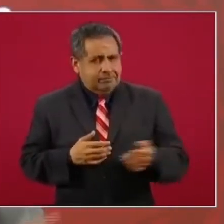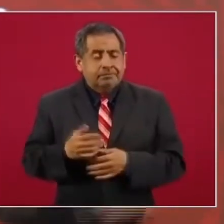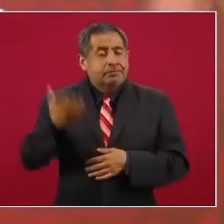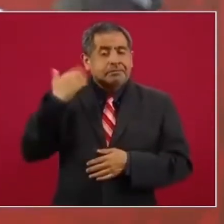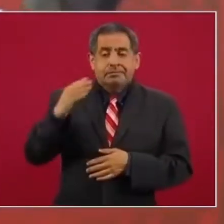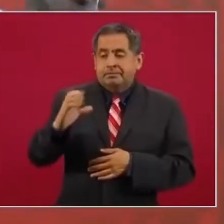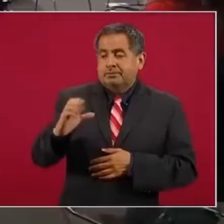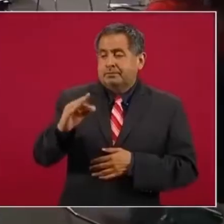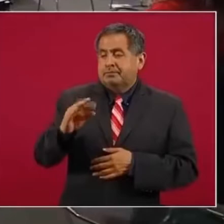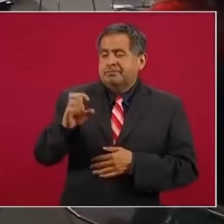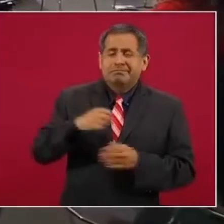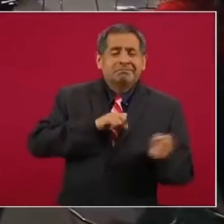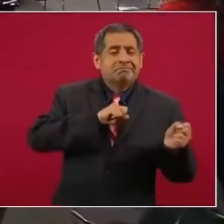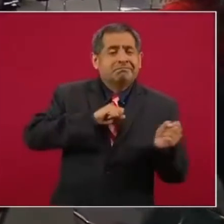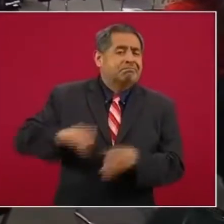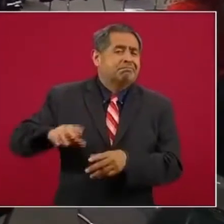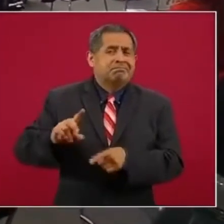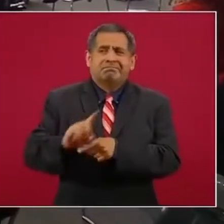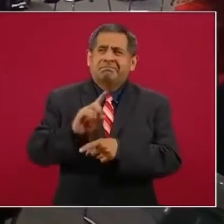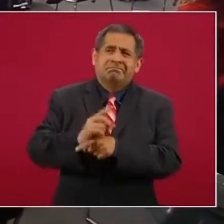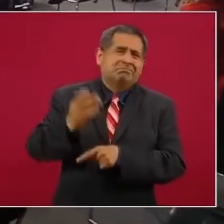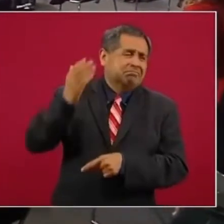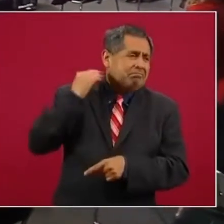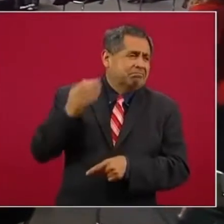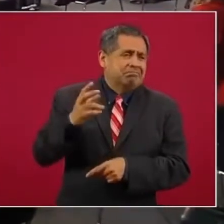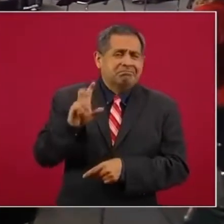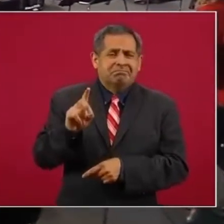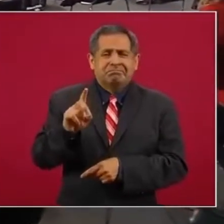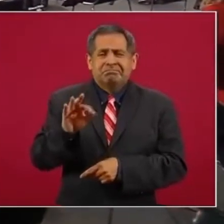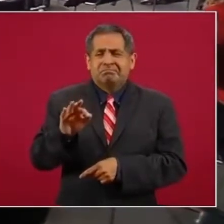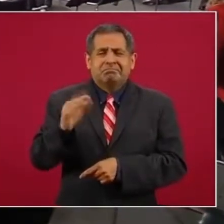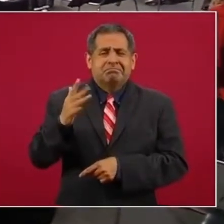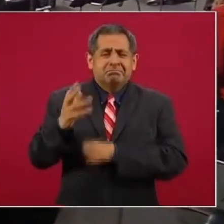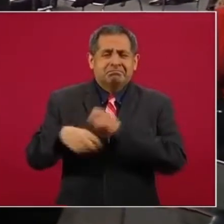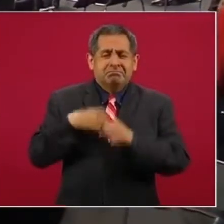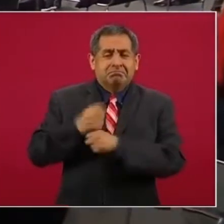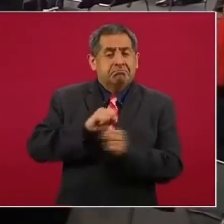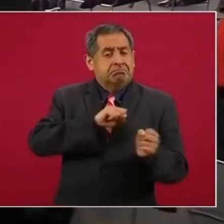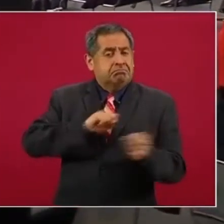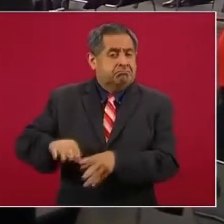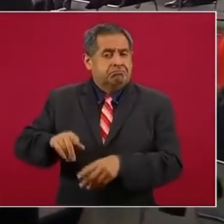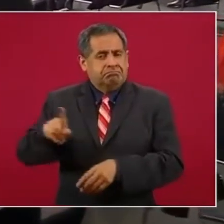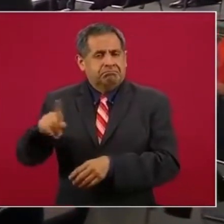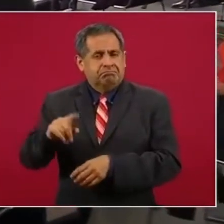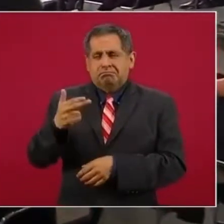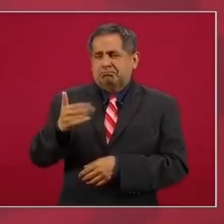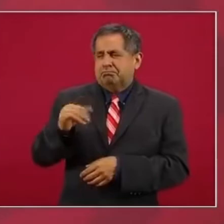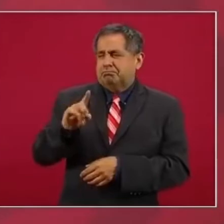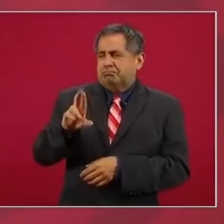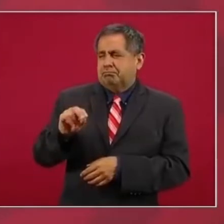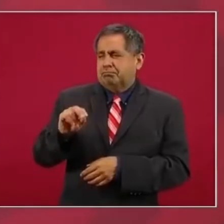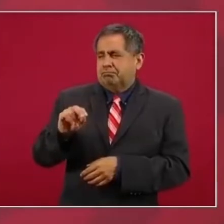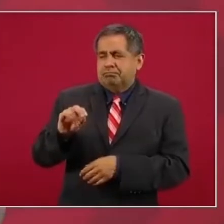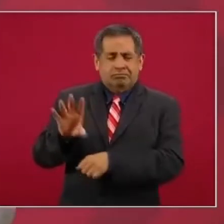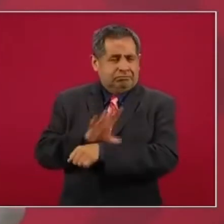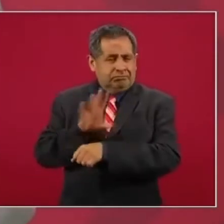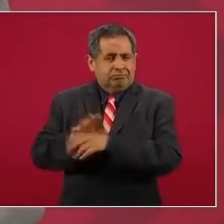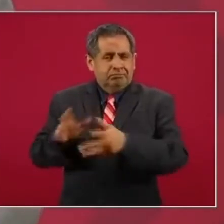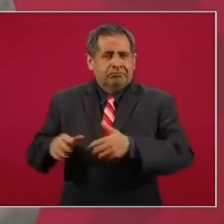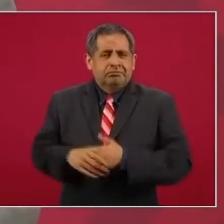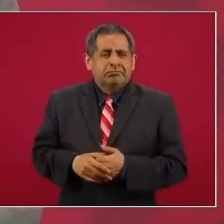y datan de 30, 40, 50 años las hidroeléctricas y otras plantas, pues entonces empezaron a